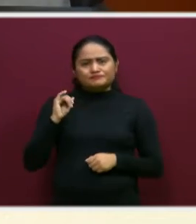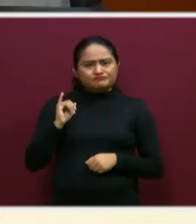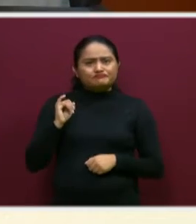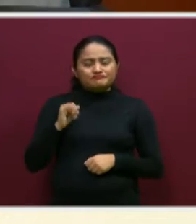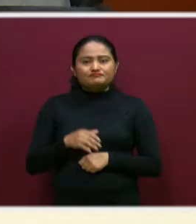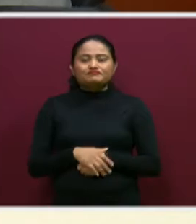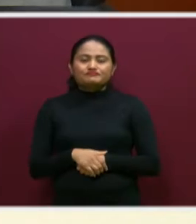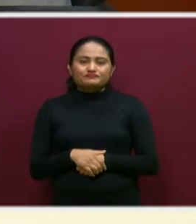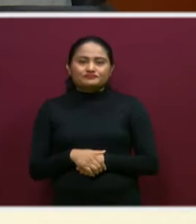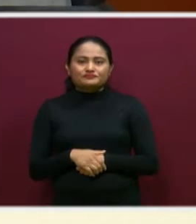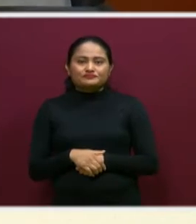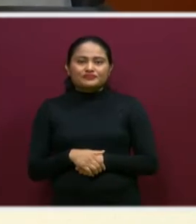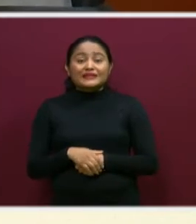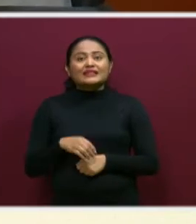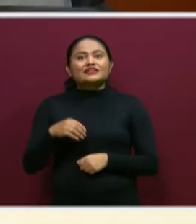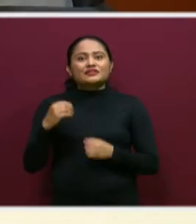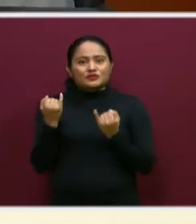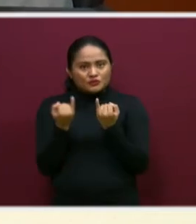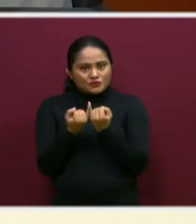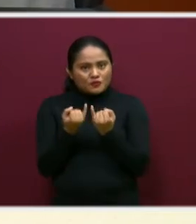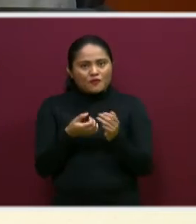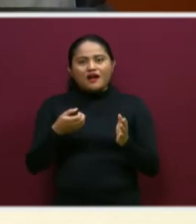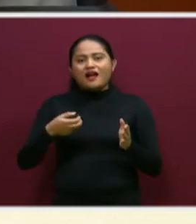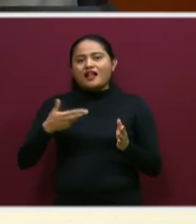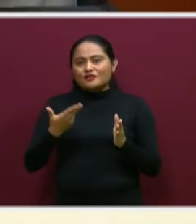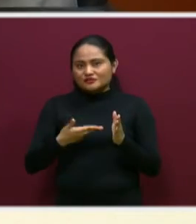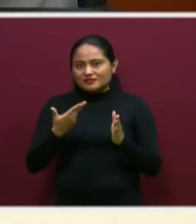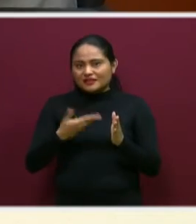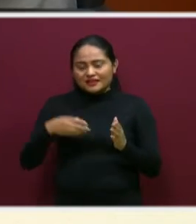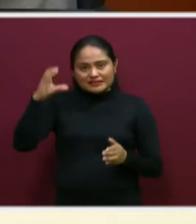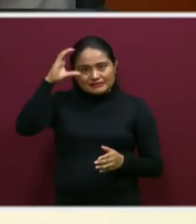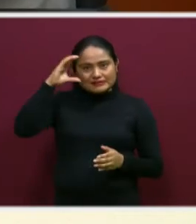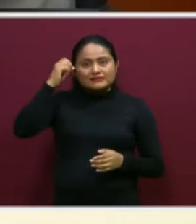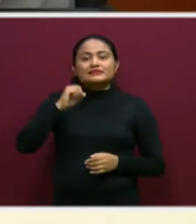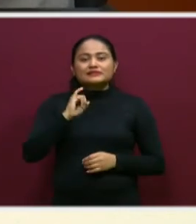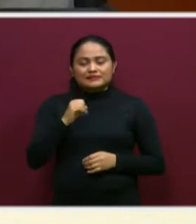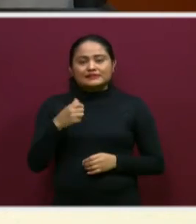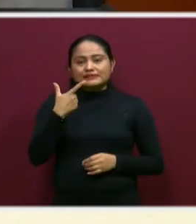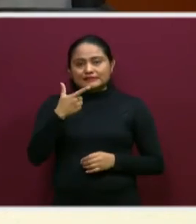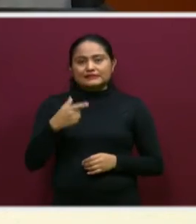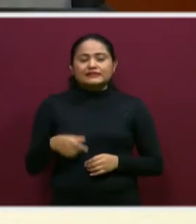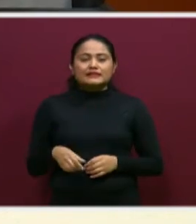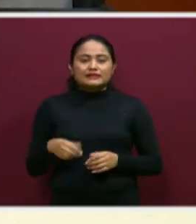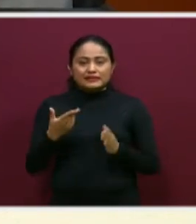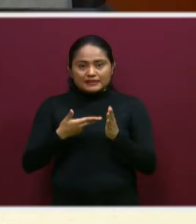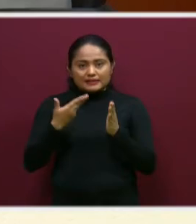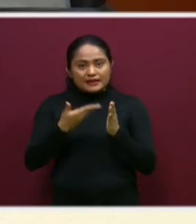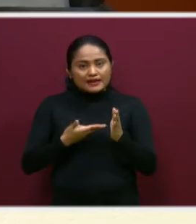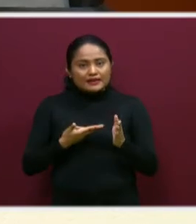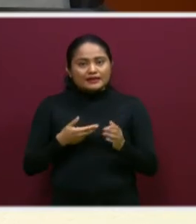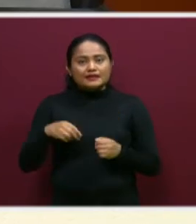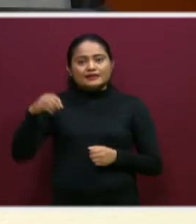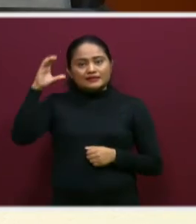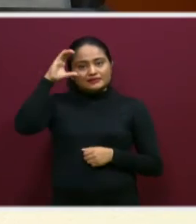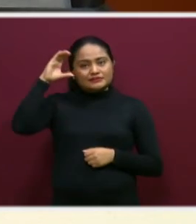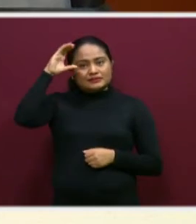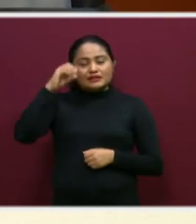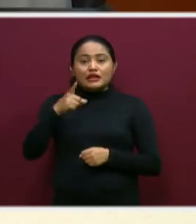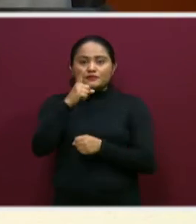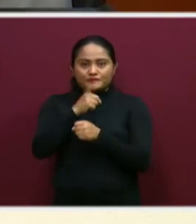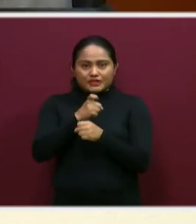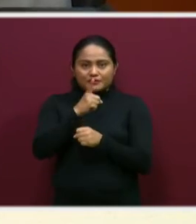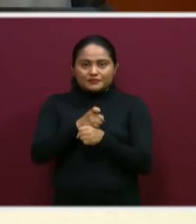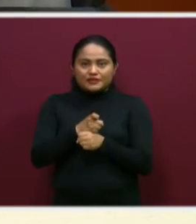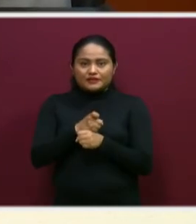también tenemos los talleres de ciencia exactamente siete talleres de ciencia voy a platicar te sobre el primero